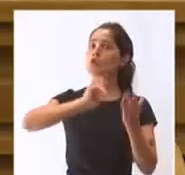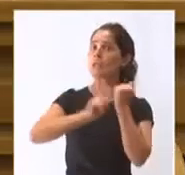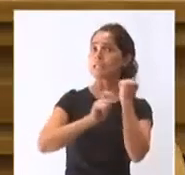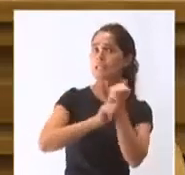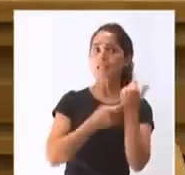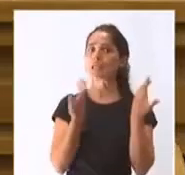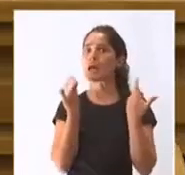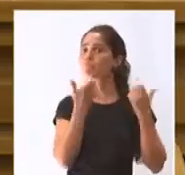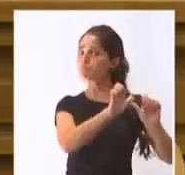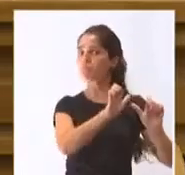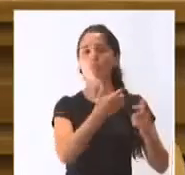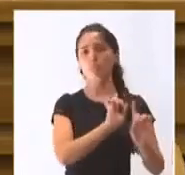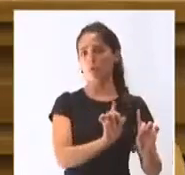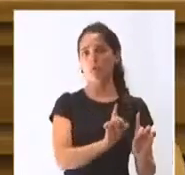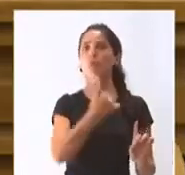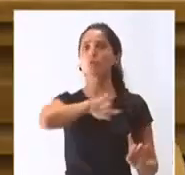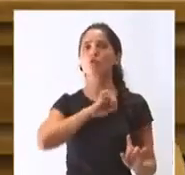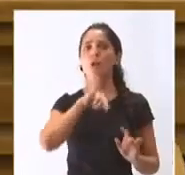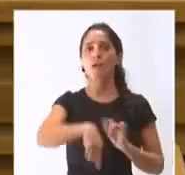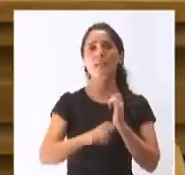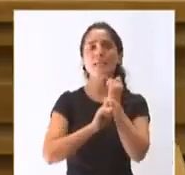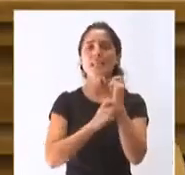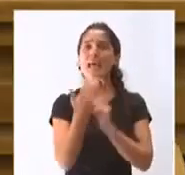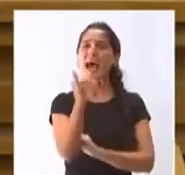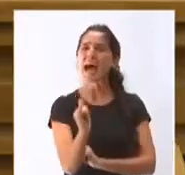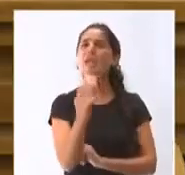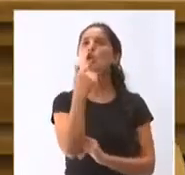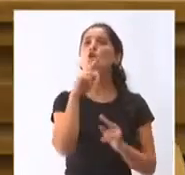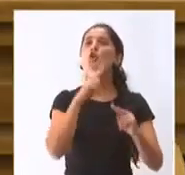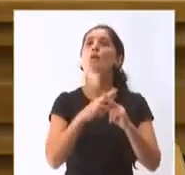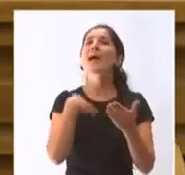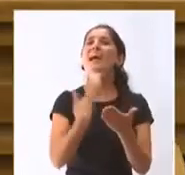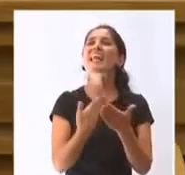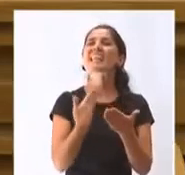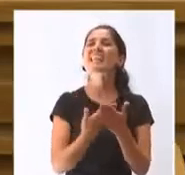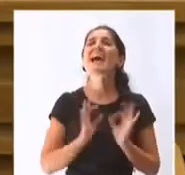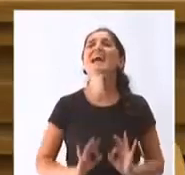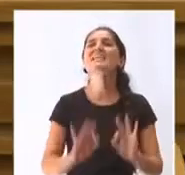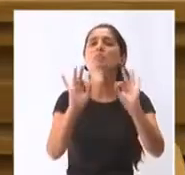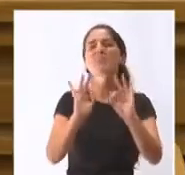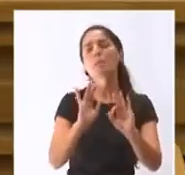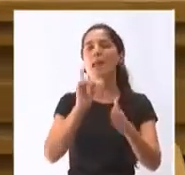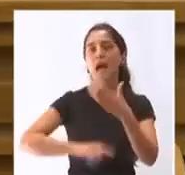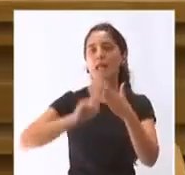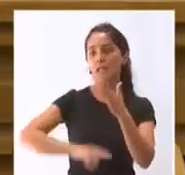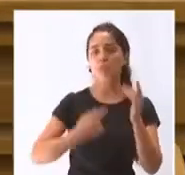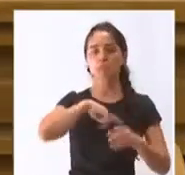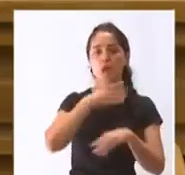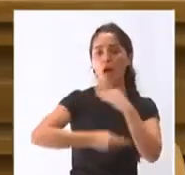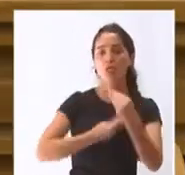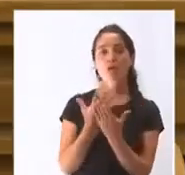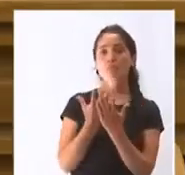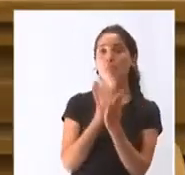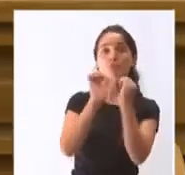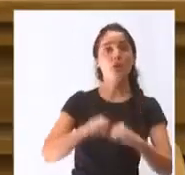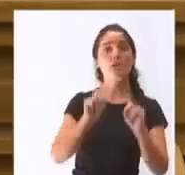que ya teníamos aquí planteada que es la de garantía especial en los alquileres que vamos a hacer por consenso sin imponer nada estaba planteado